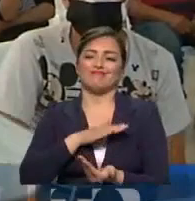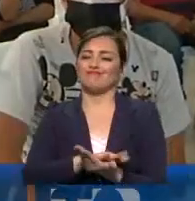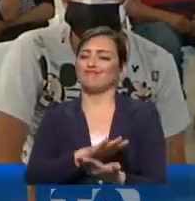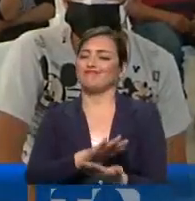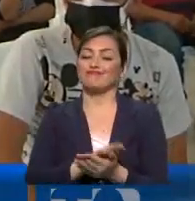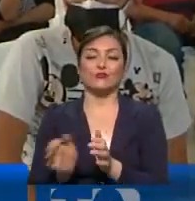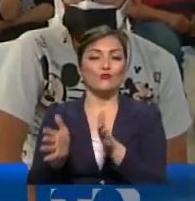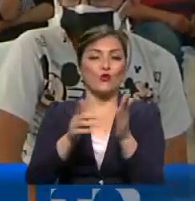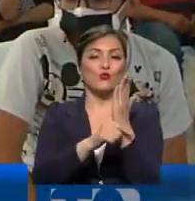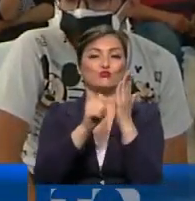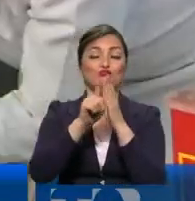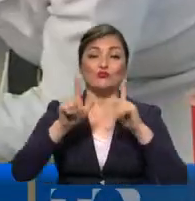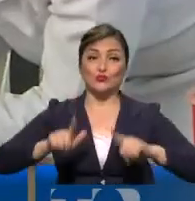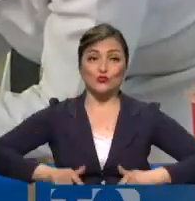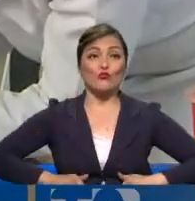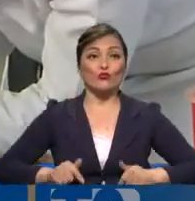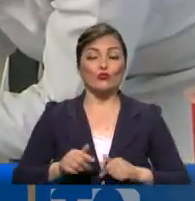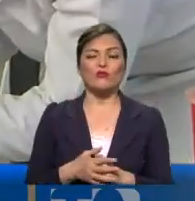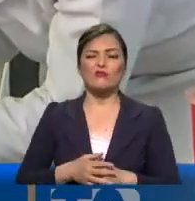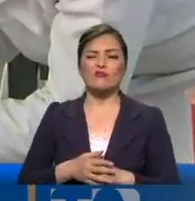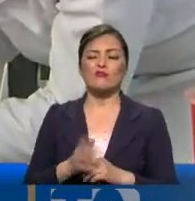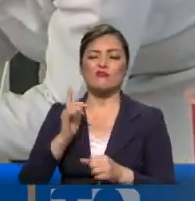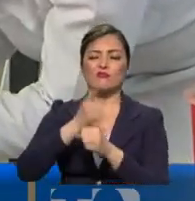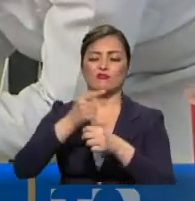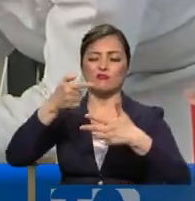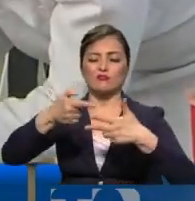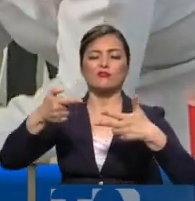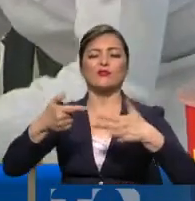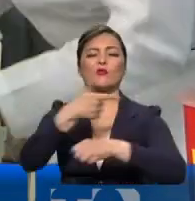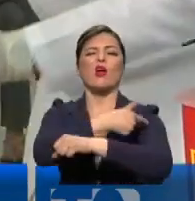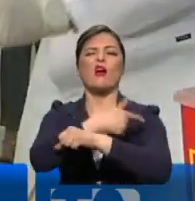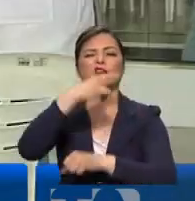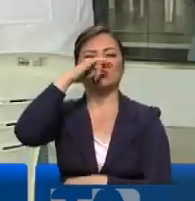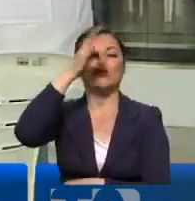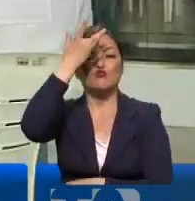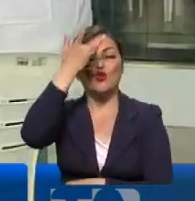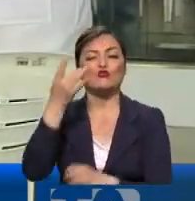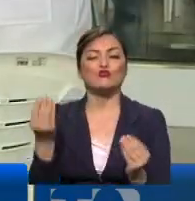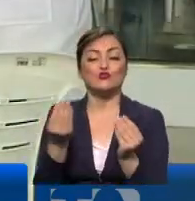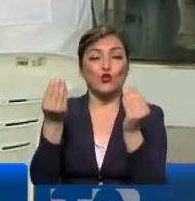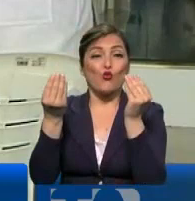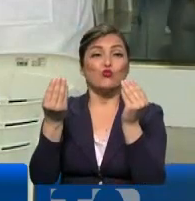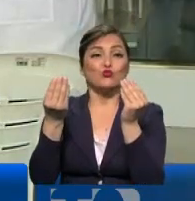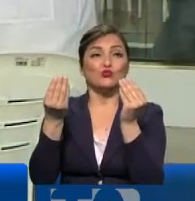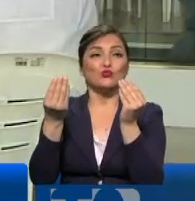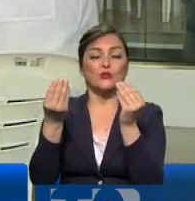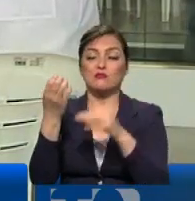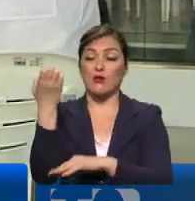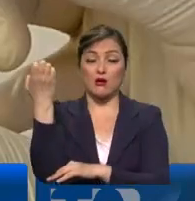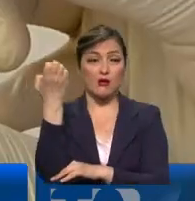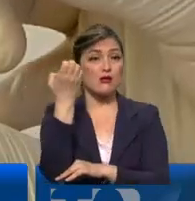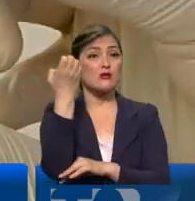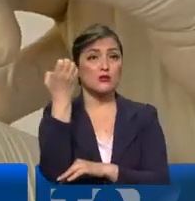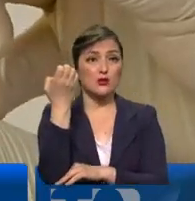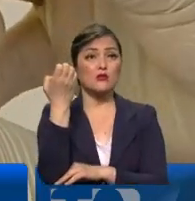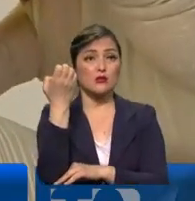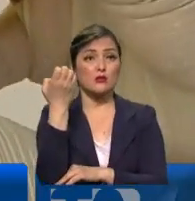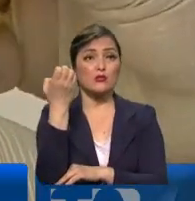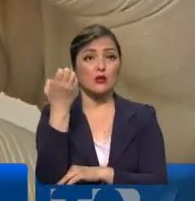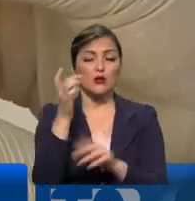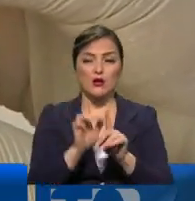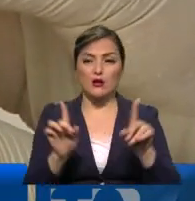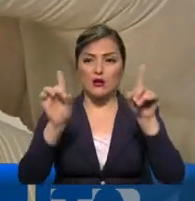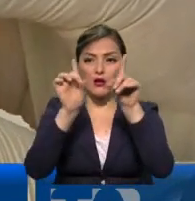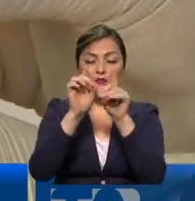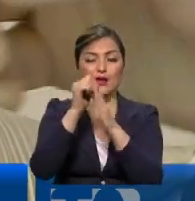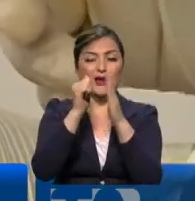Ministerio de Salud informó además que basó sus lineamientos para vacunar a esta población adolescente de forma emergente en datos recogidos